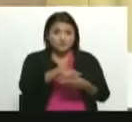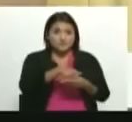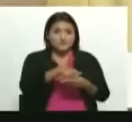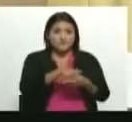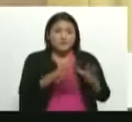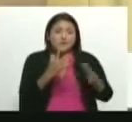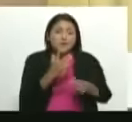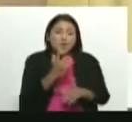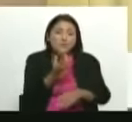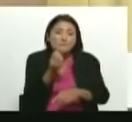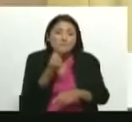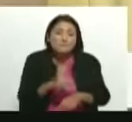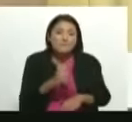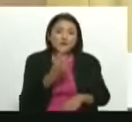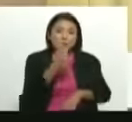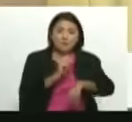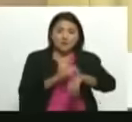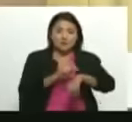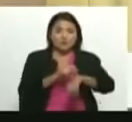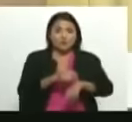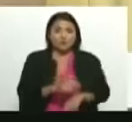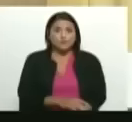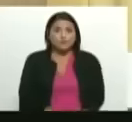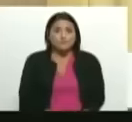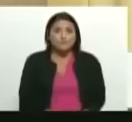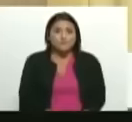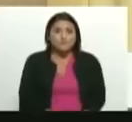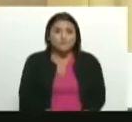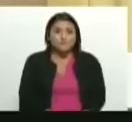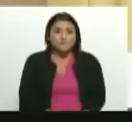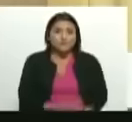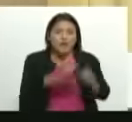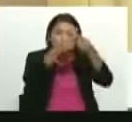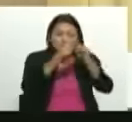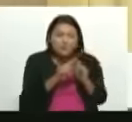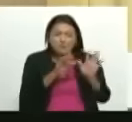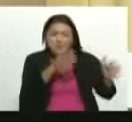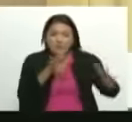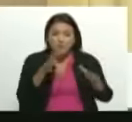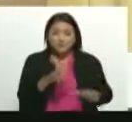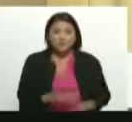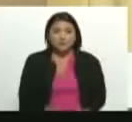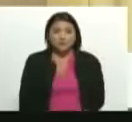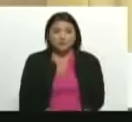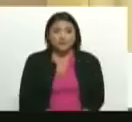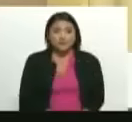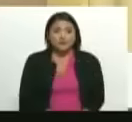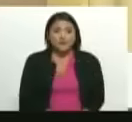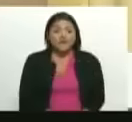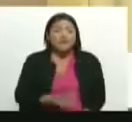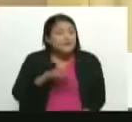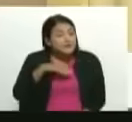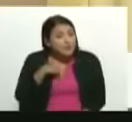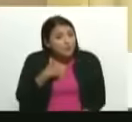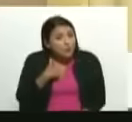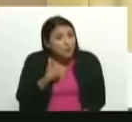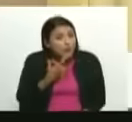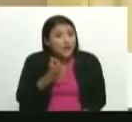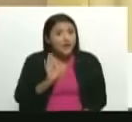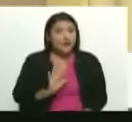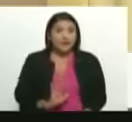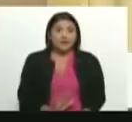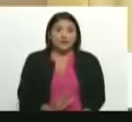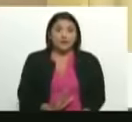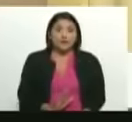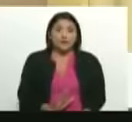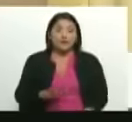de un minuto. Y cuando yo digo en promedio, estoy diciendo que es posible, no solo se sabe